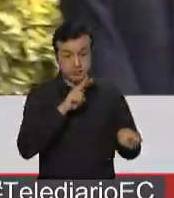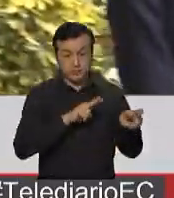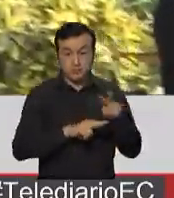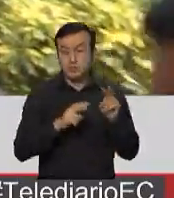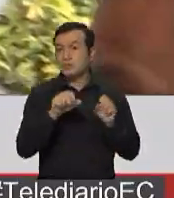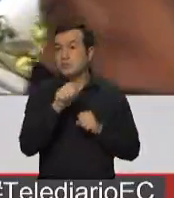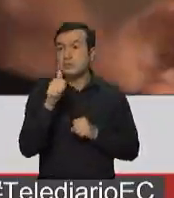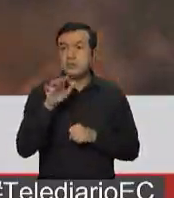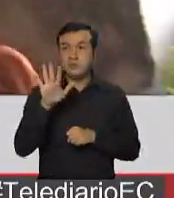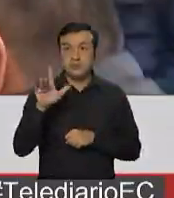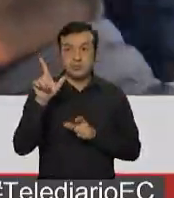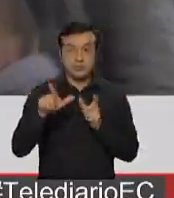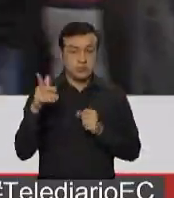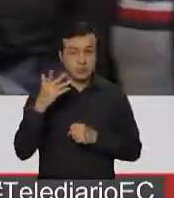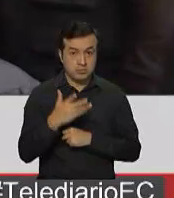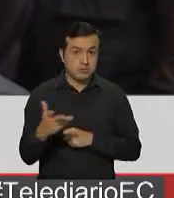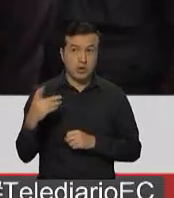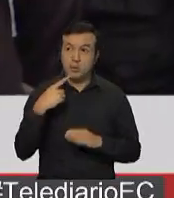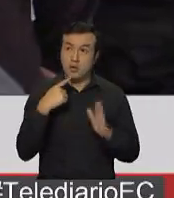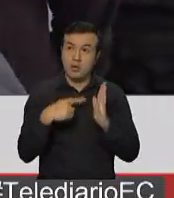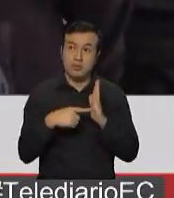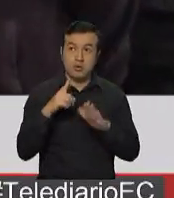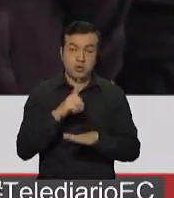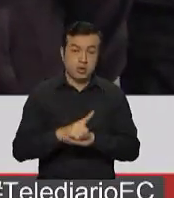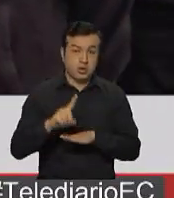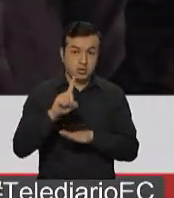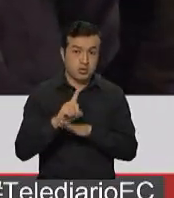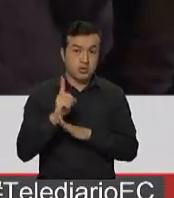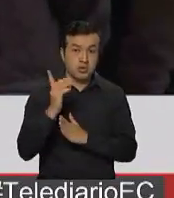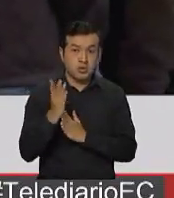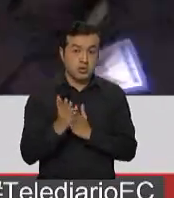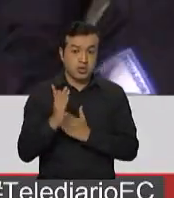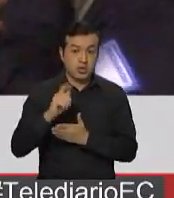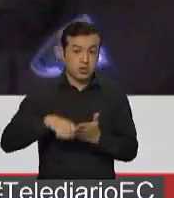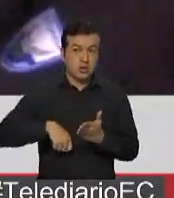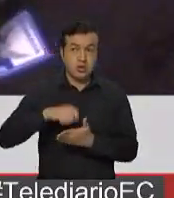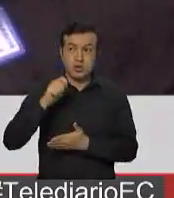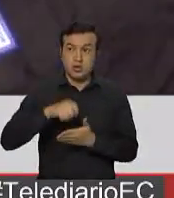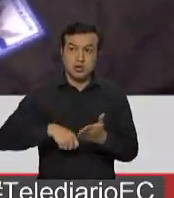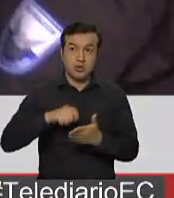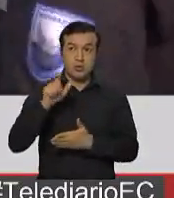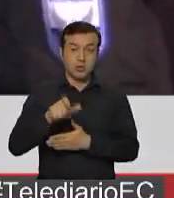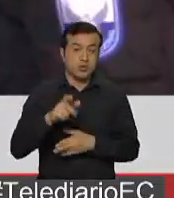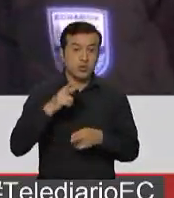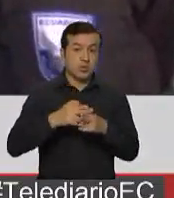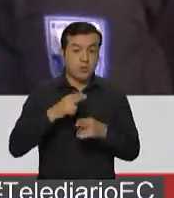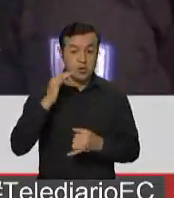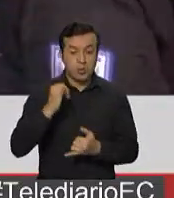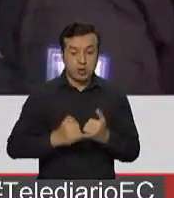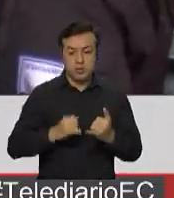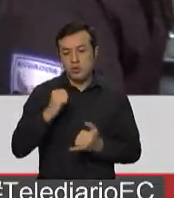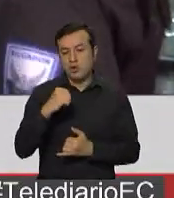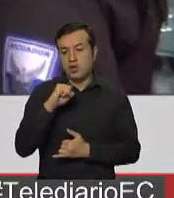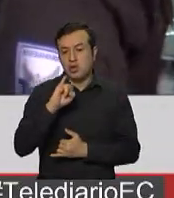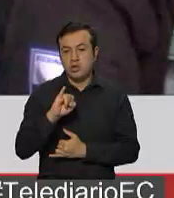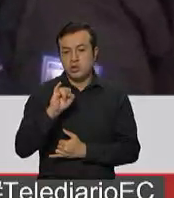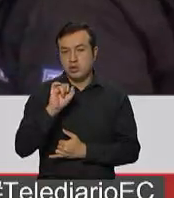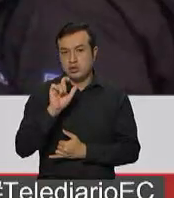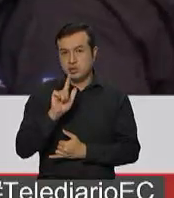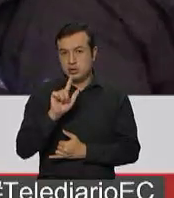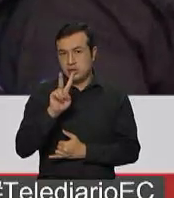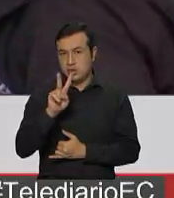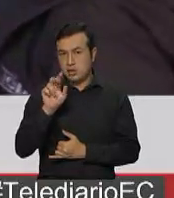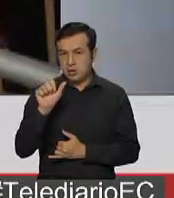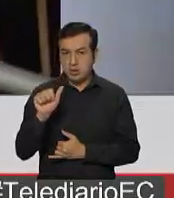a otras 5 personas, entre ellas al director del Servicio de Contratación de Obras, René Tamayo Silva, contra quien también se dictó